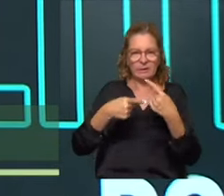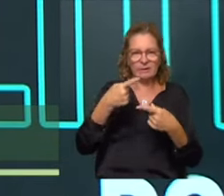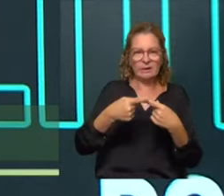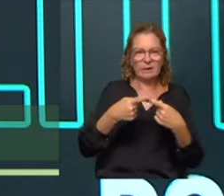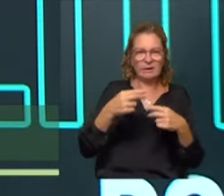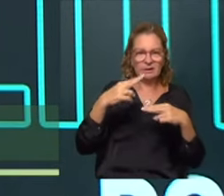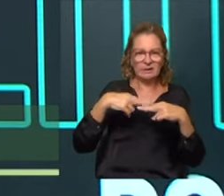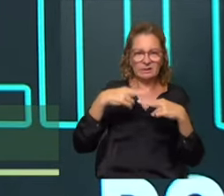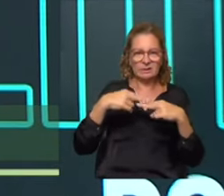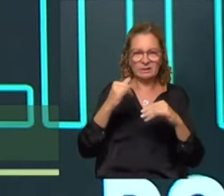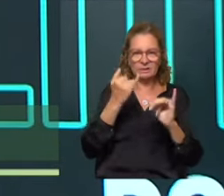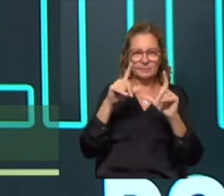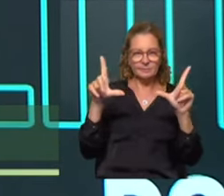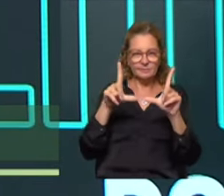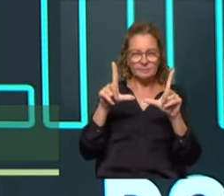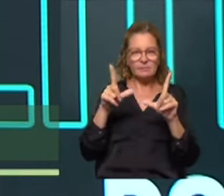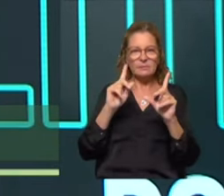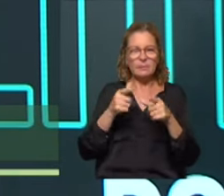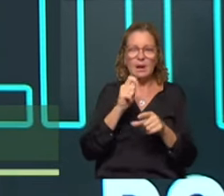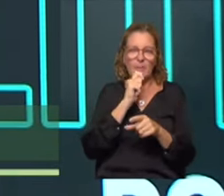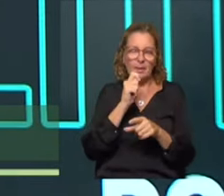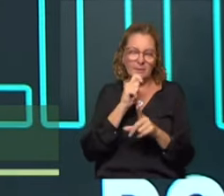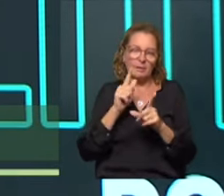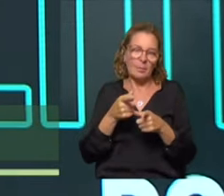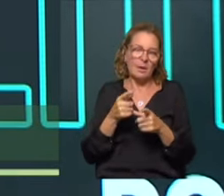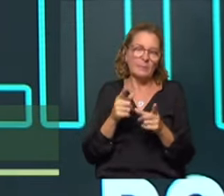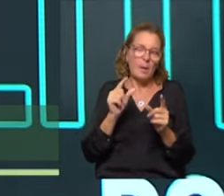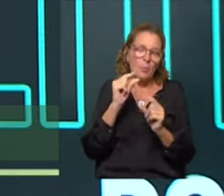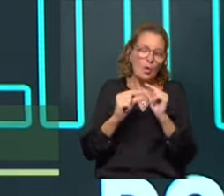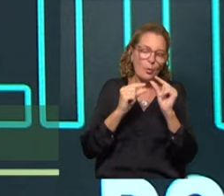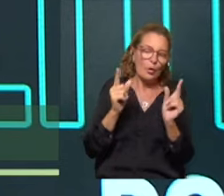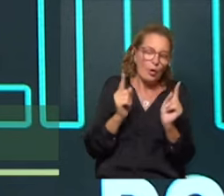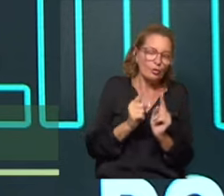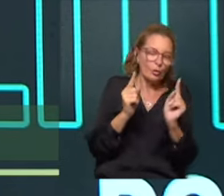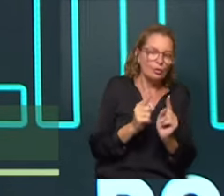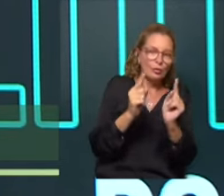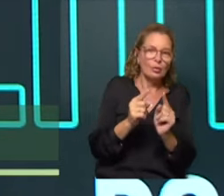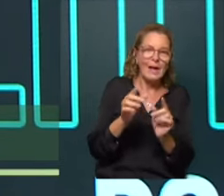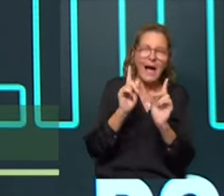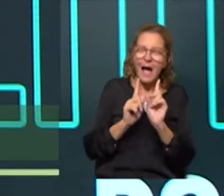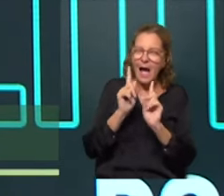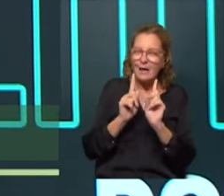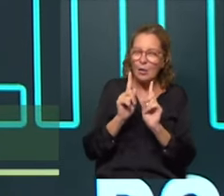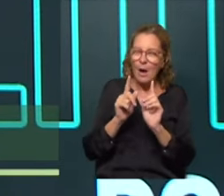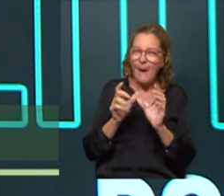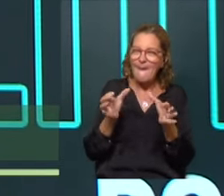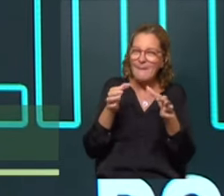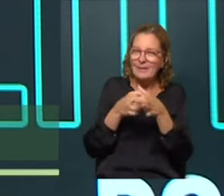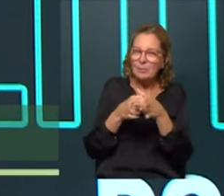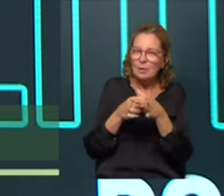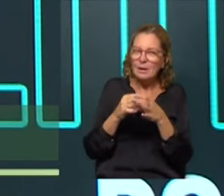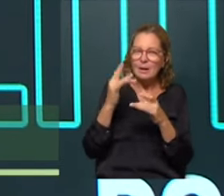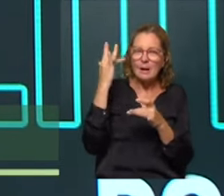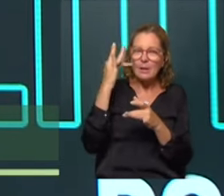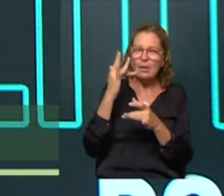en redes, en los informativos, en la prensa. Es decir, es un momento específico donde el presidente logra